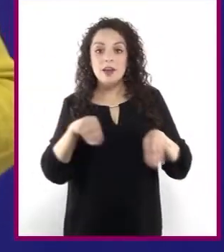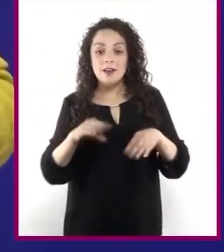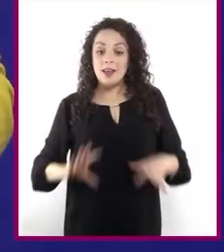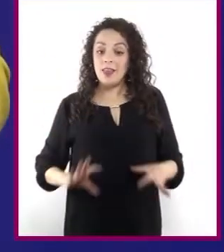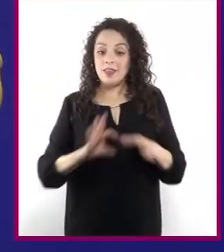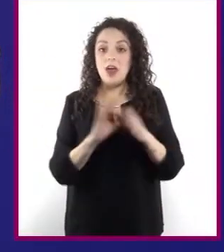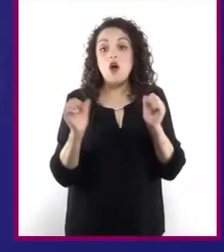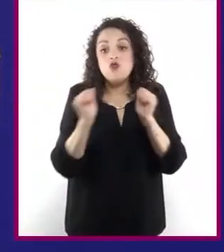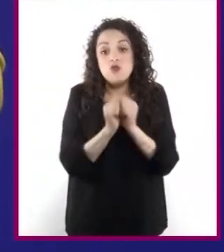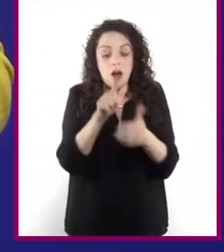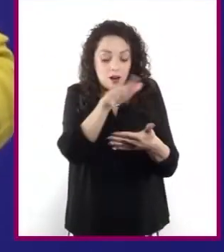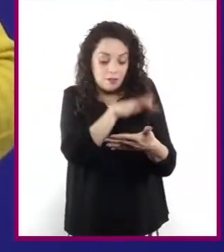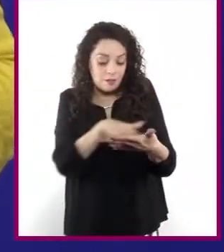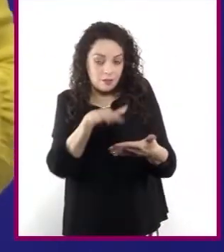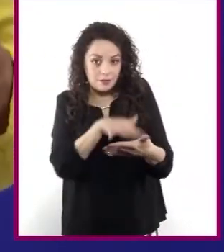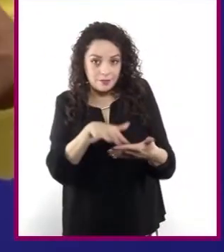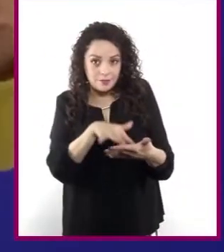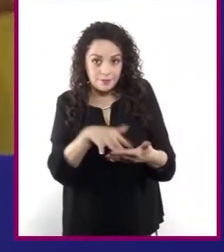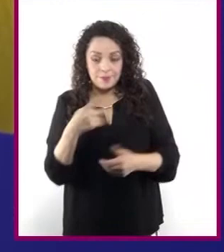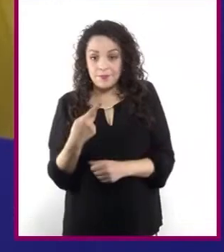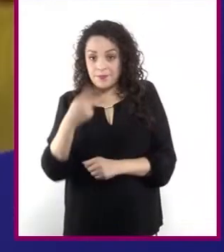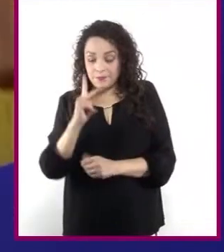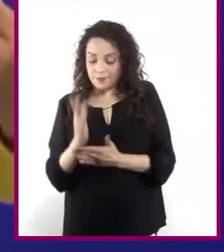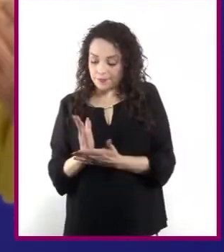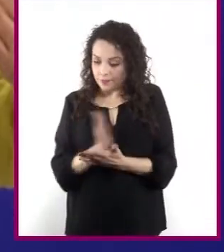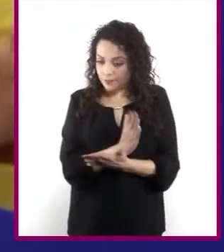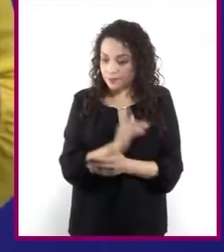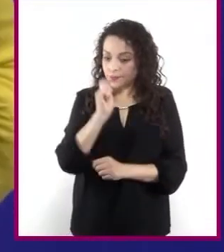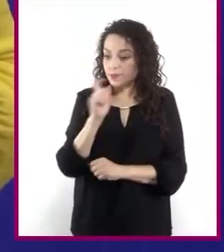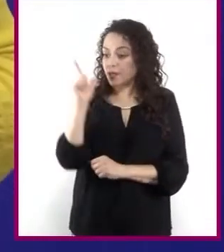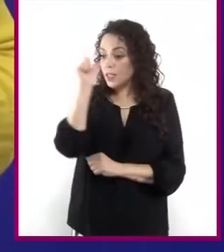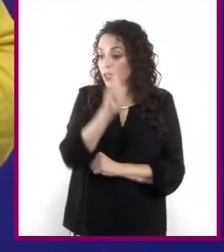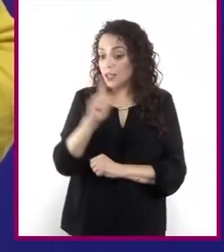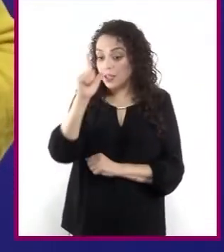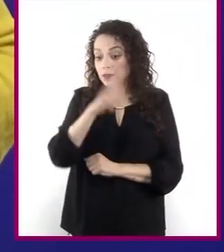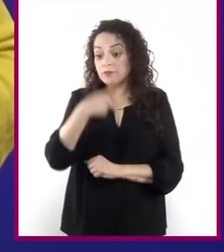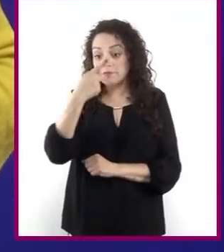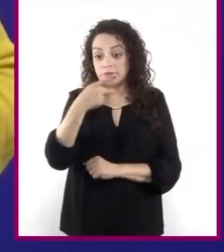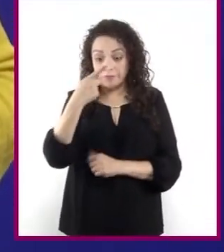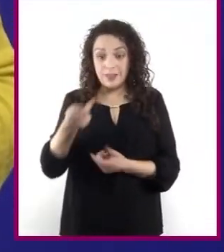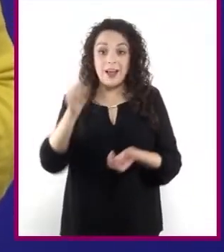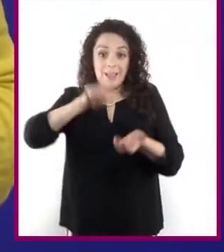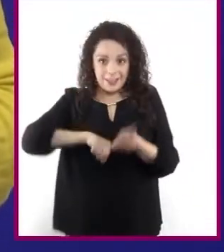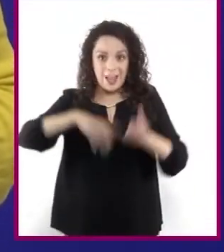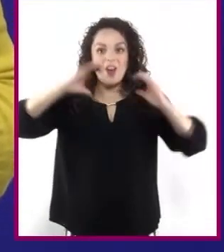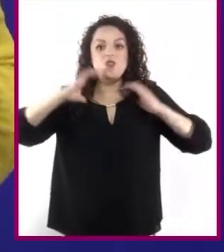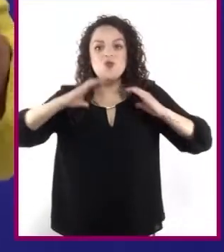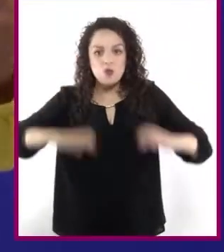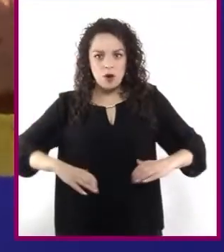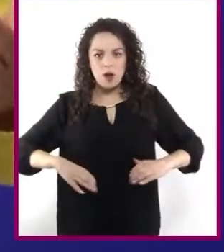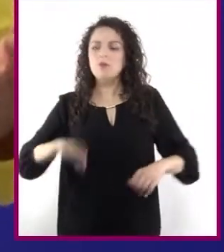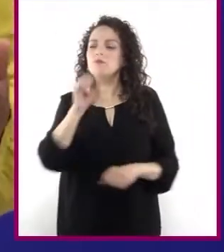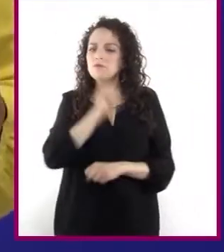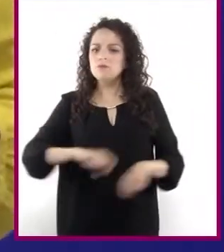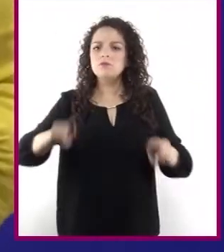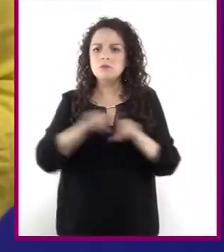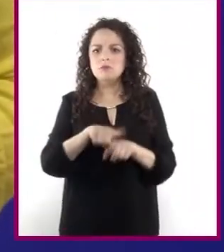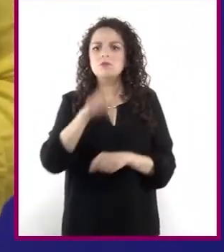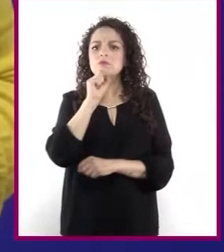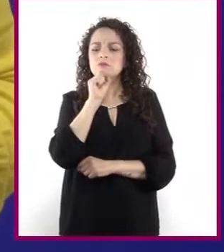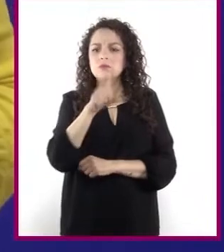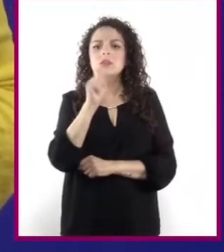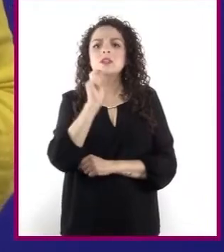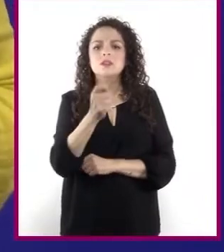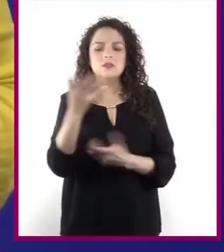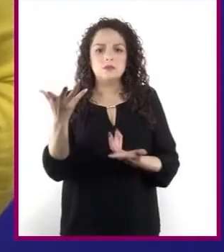a la lectura. Por otro lado, con el lenguaje corporal se puede expresar la seriedad y las emociones que